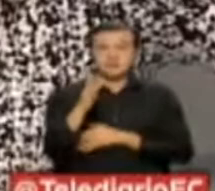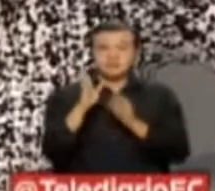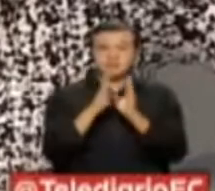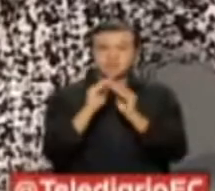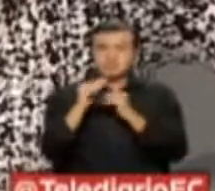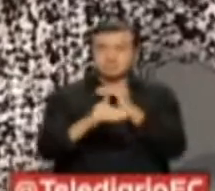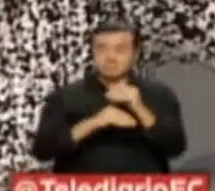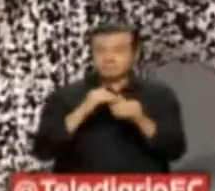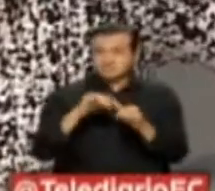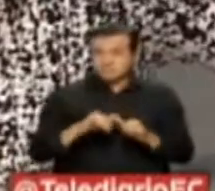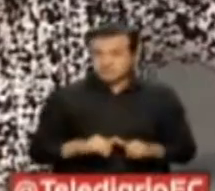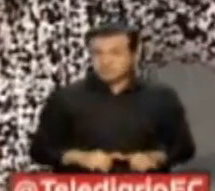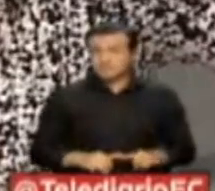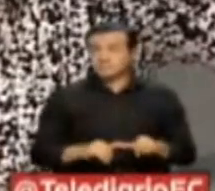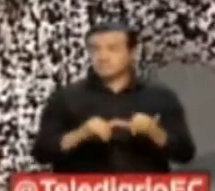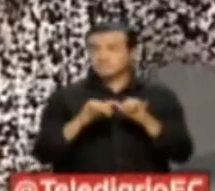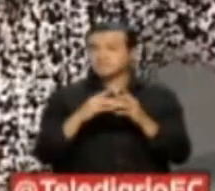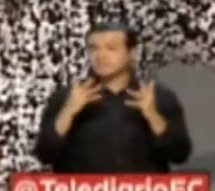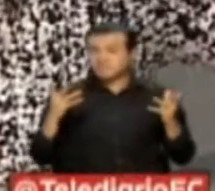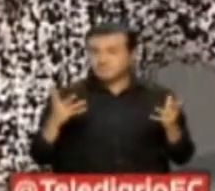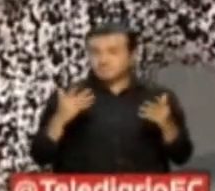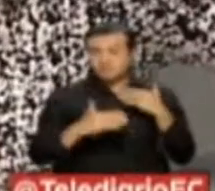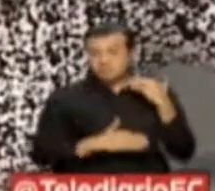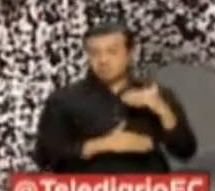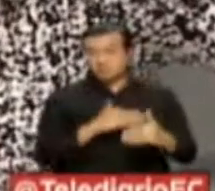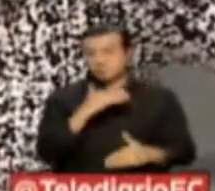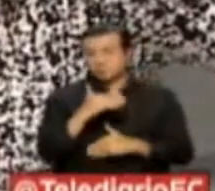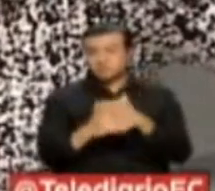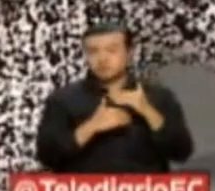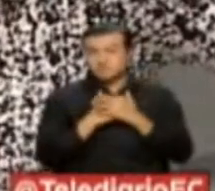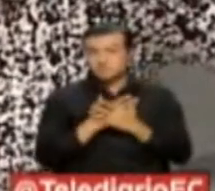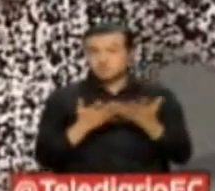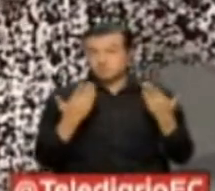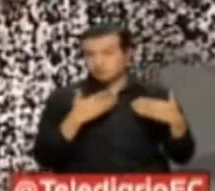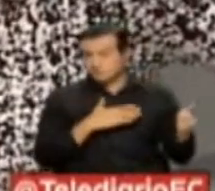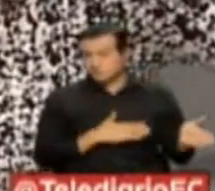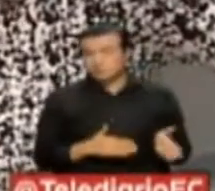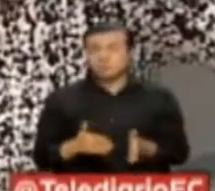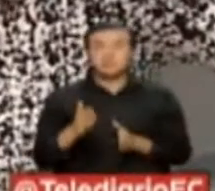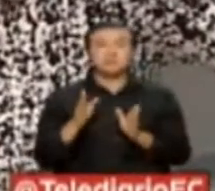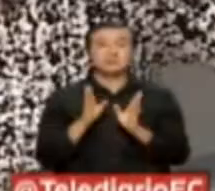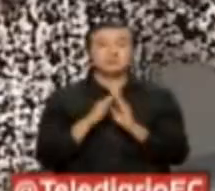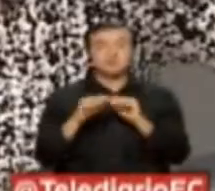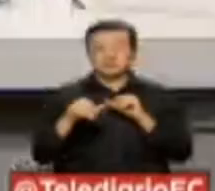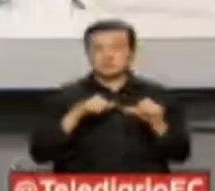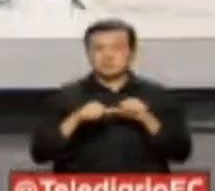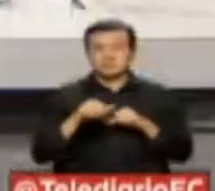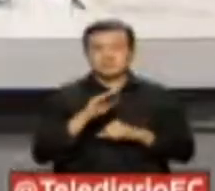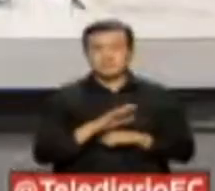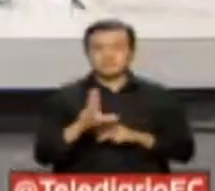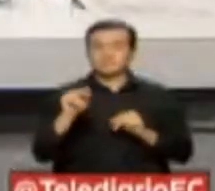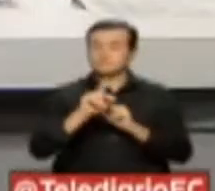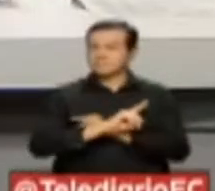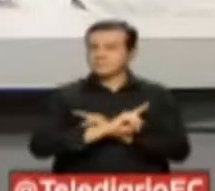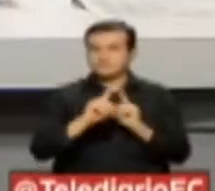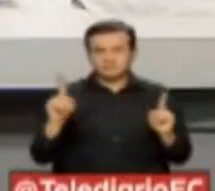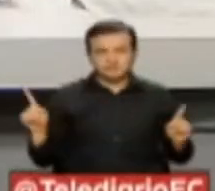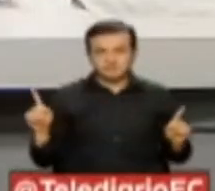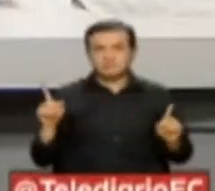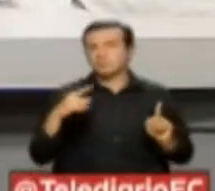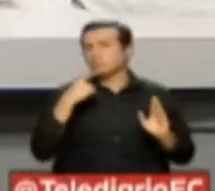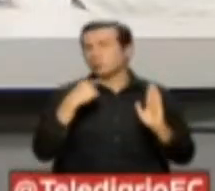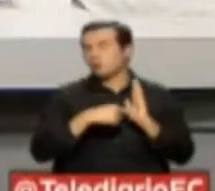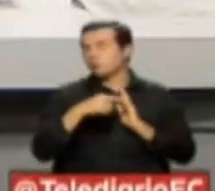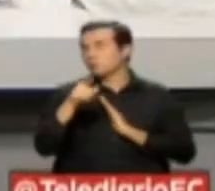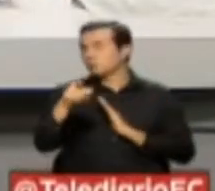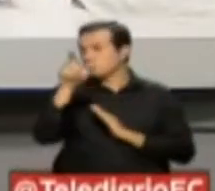procesales los procesos electorales que ellos realizaron en los actos administrativos no porque el hecho de que